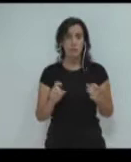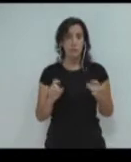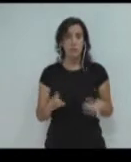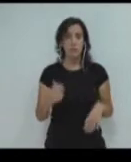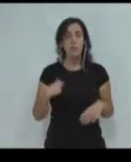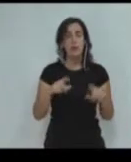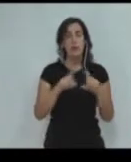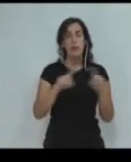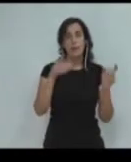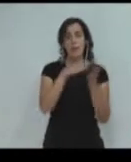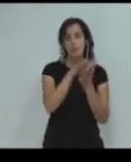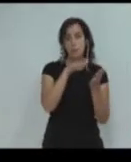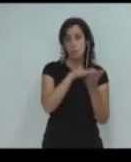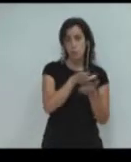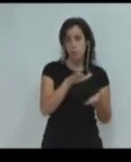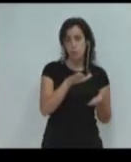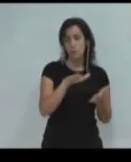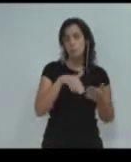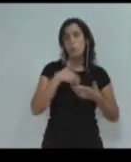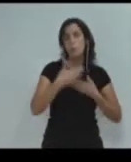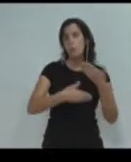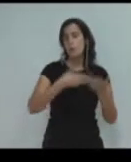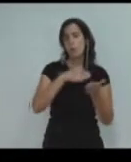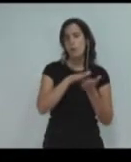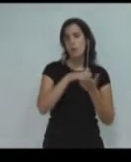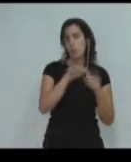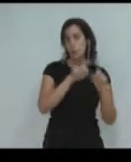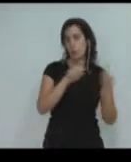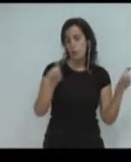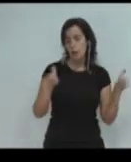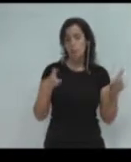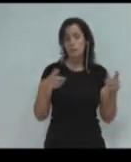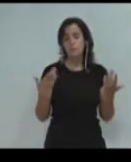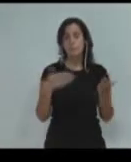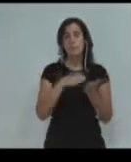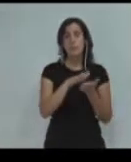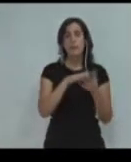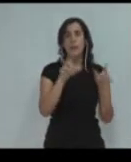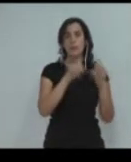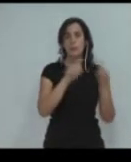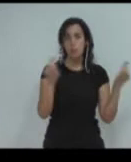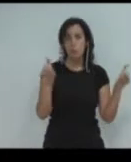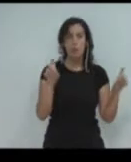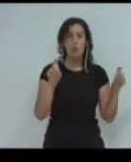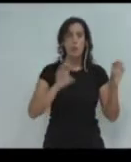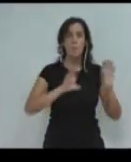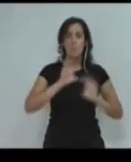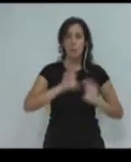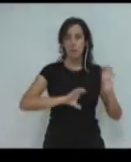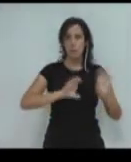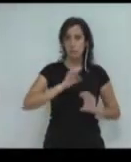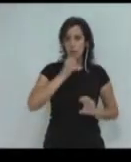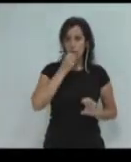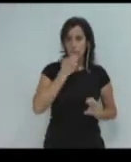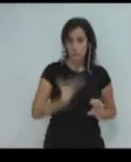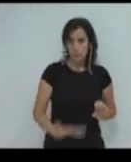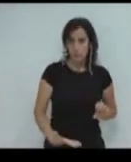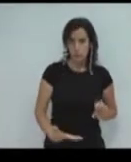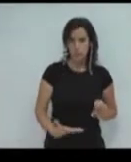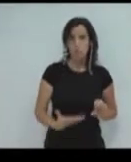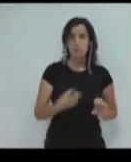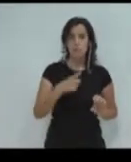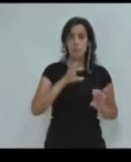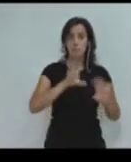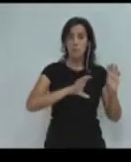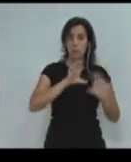la editorial, es un poco el proceso editorial. La editorial maqueta bien. De esa